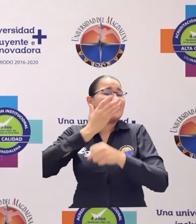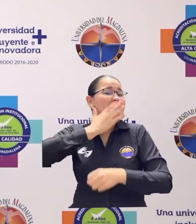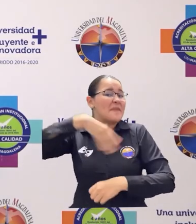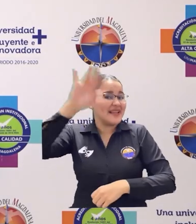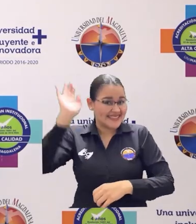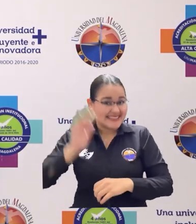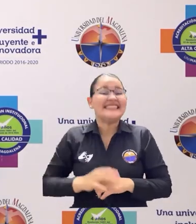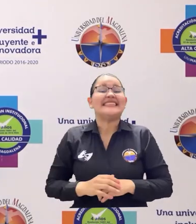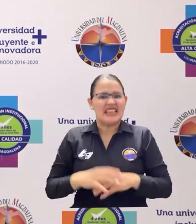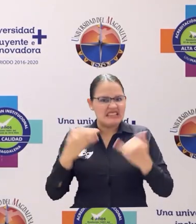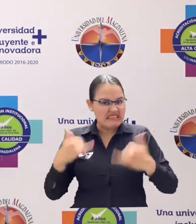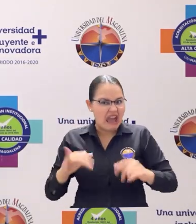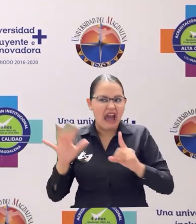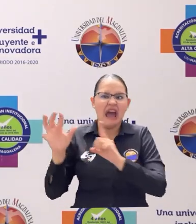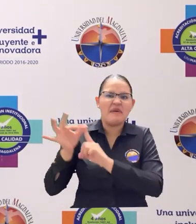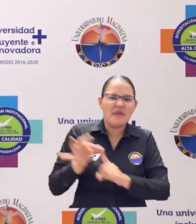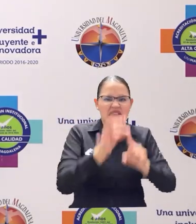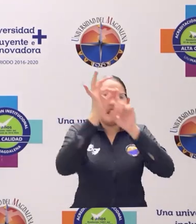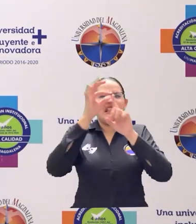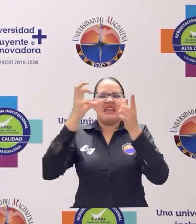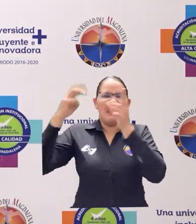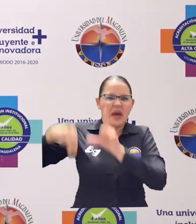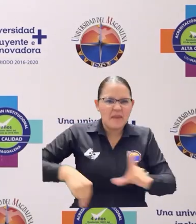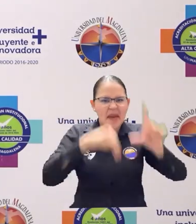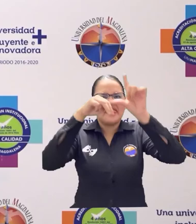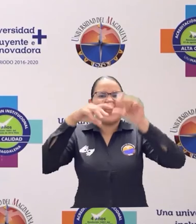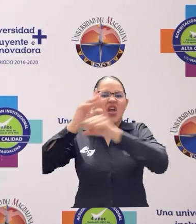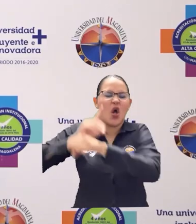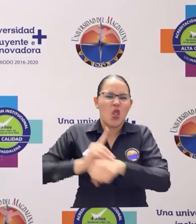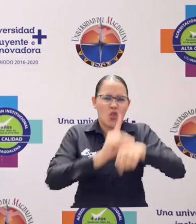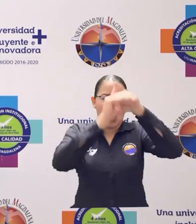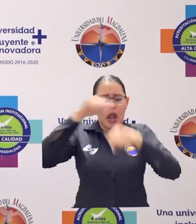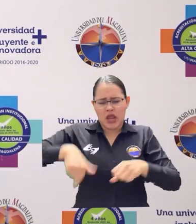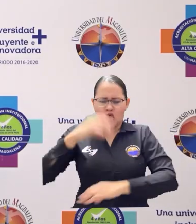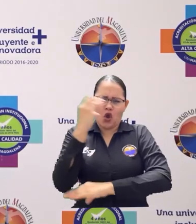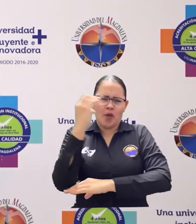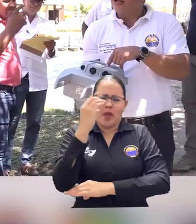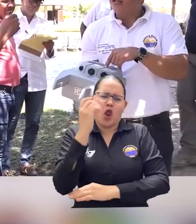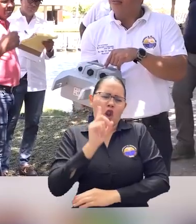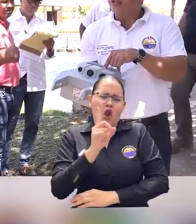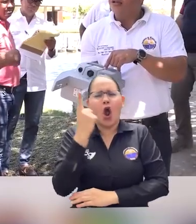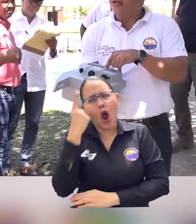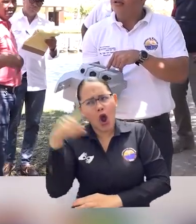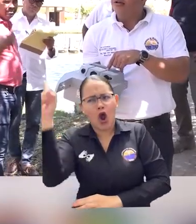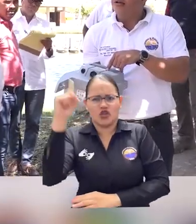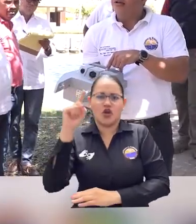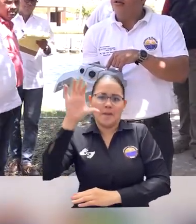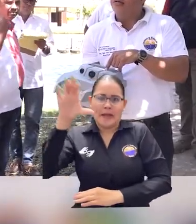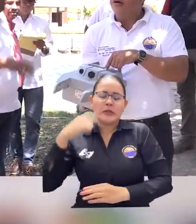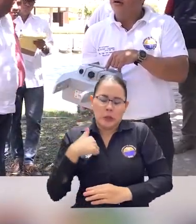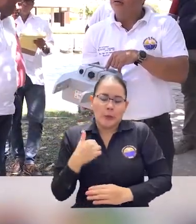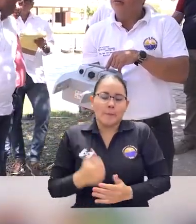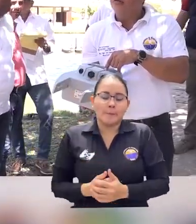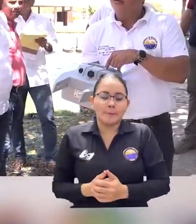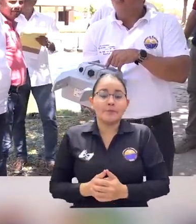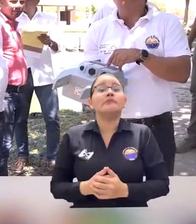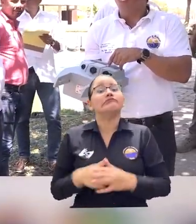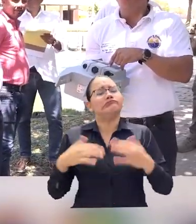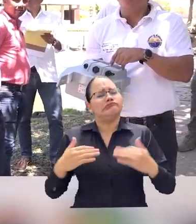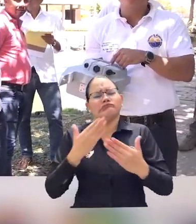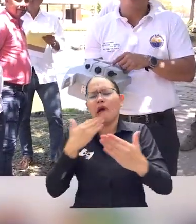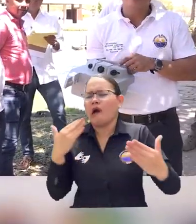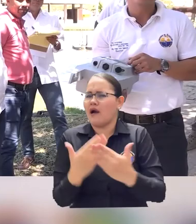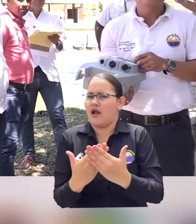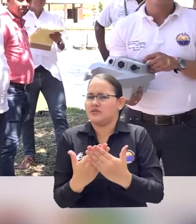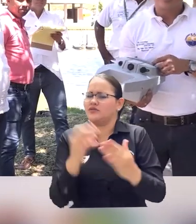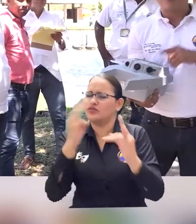ya habiendo cursado mi especialización, mi maestría, habiendo hecho mi doctorado por fuera del país, tengo que agradecerle a esta gran universidad que me dio la